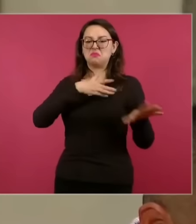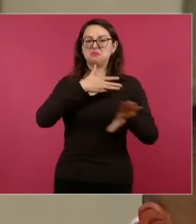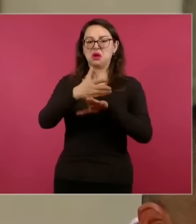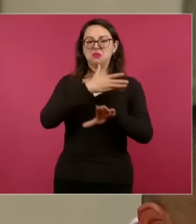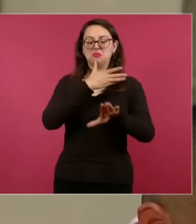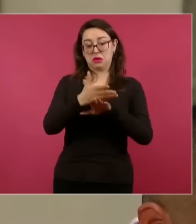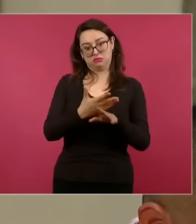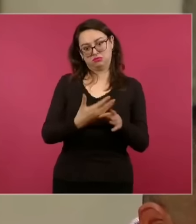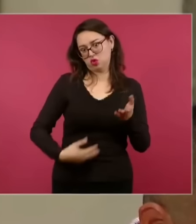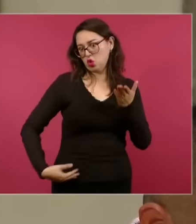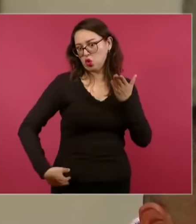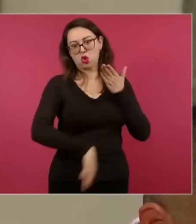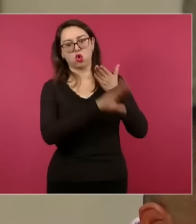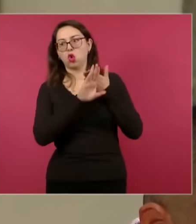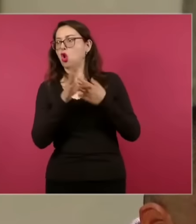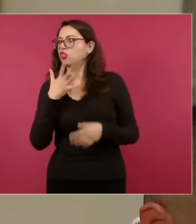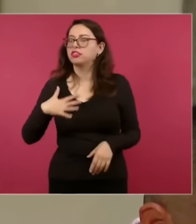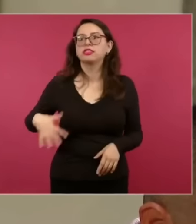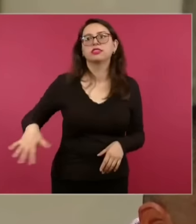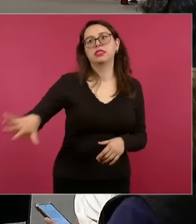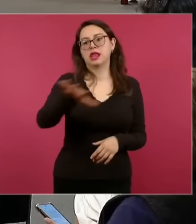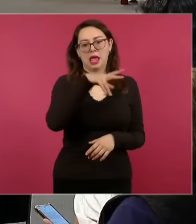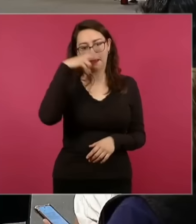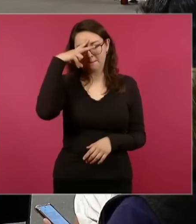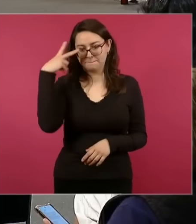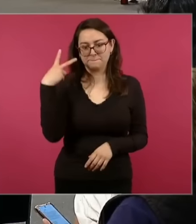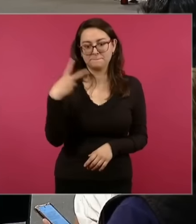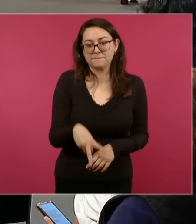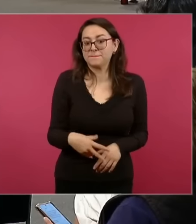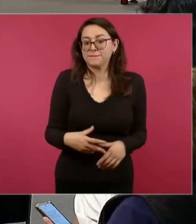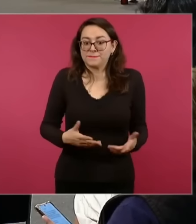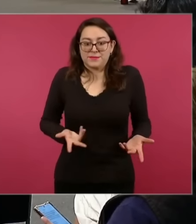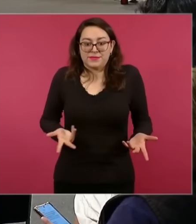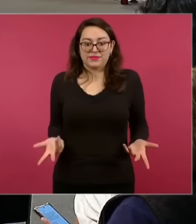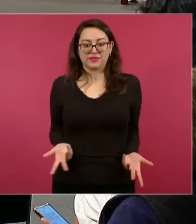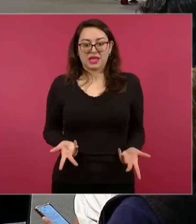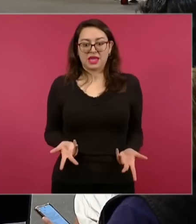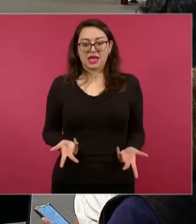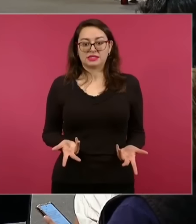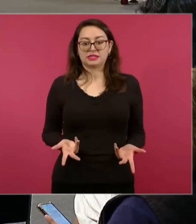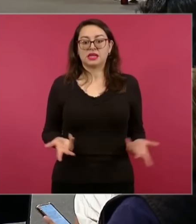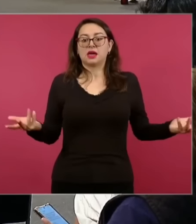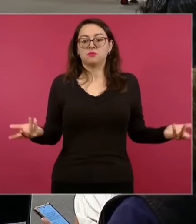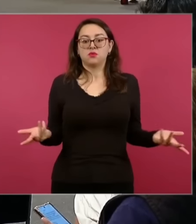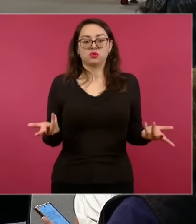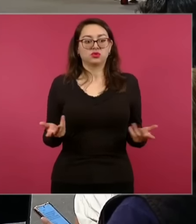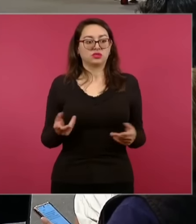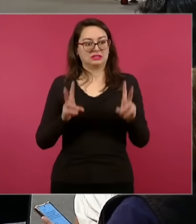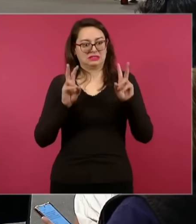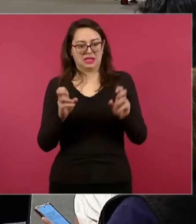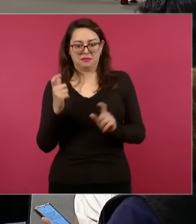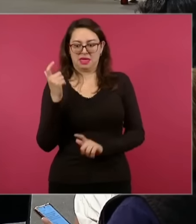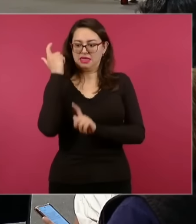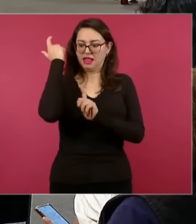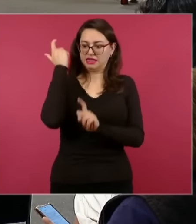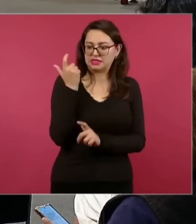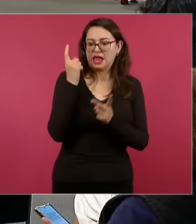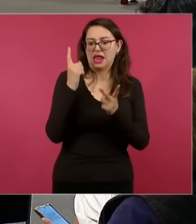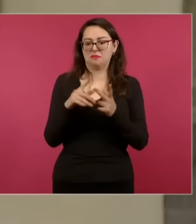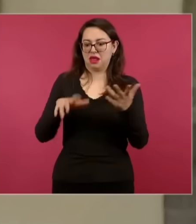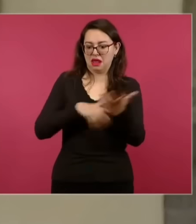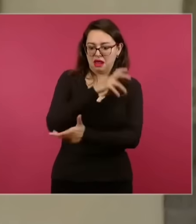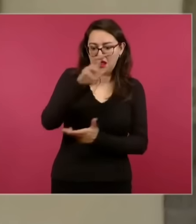de nosotros. Entonces, ¿qué podemos hacer? Porque tan solo lo que dijo Hans, lo de las armas, lo de la violencia, lo de